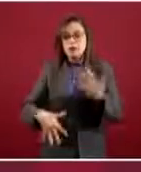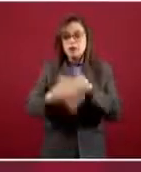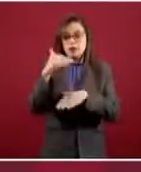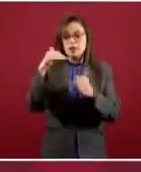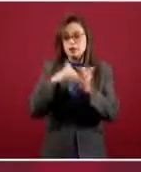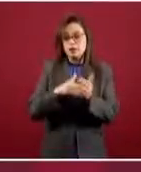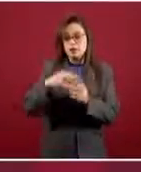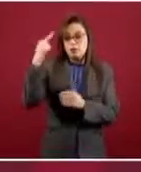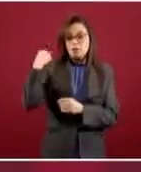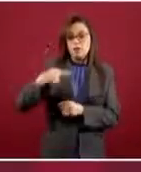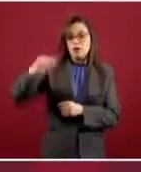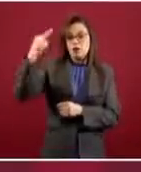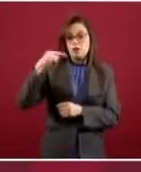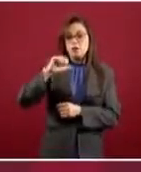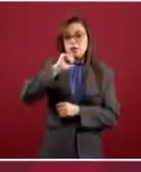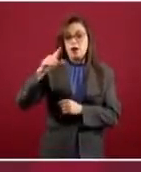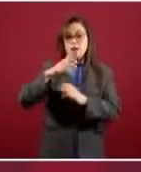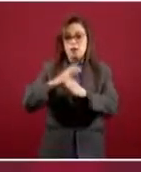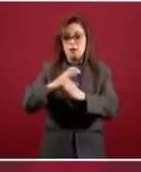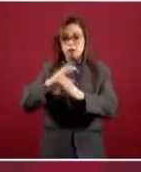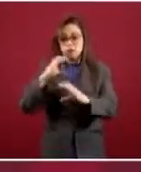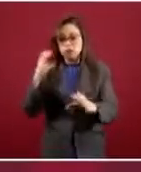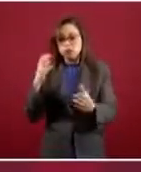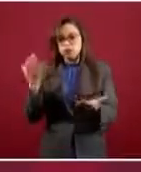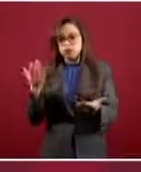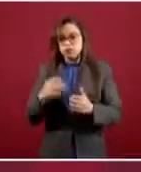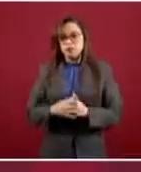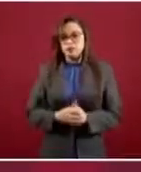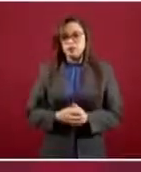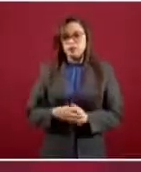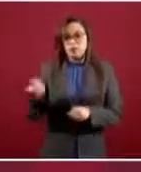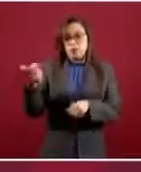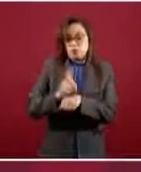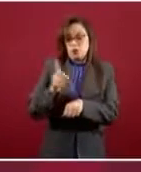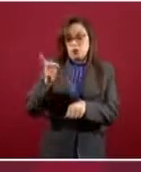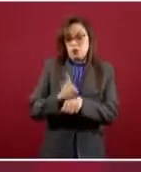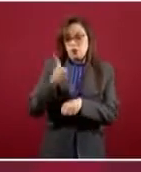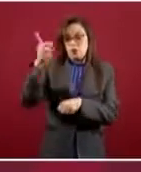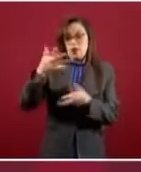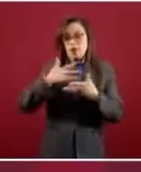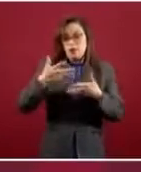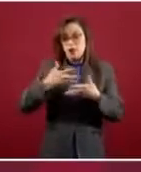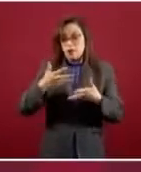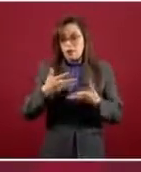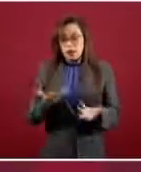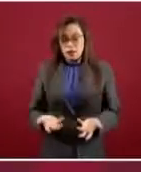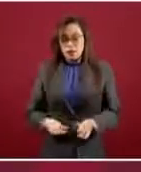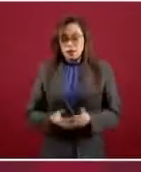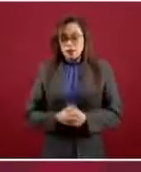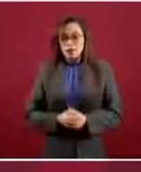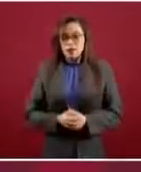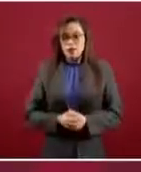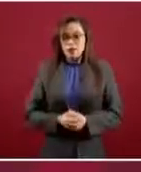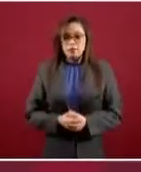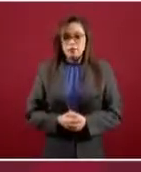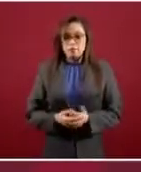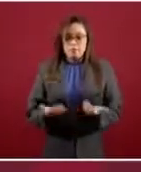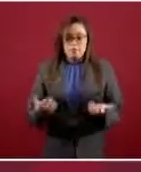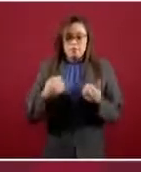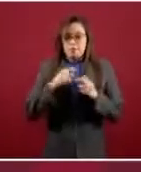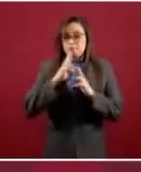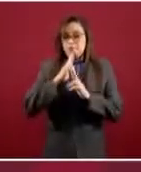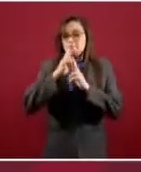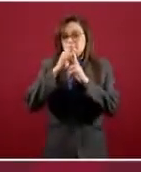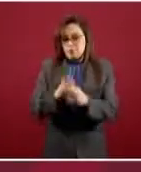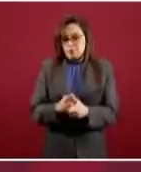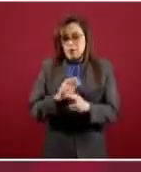transporte de carga que están todos los días ahí. Entonces, la respuesta ahora dirigida a los colegas que